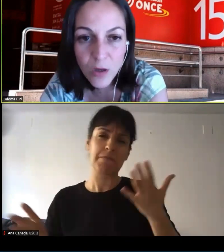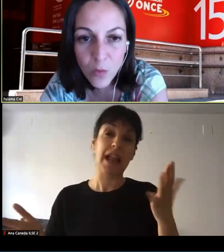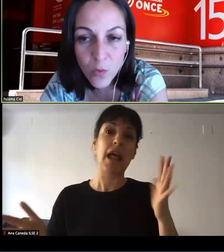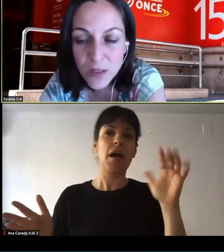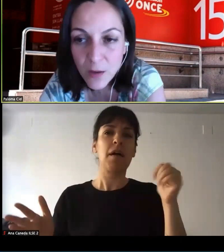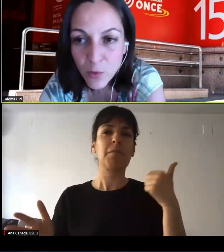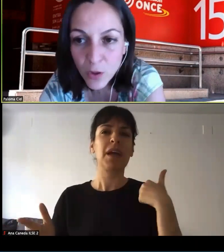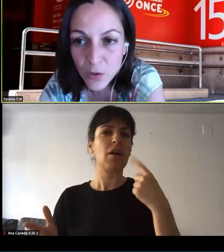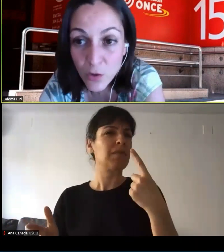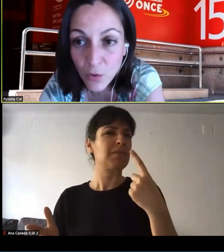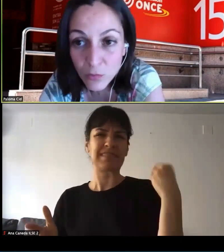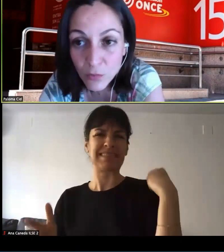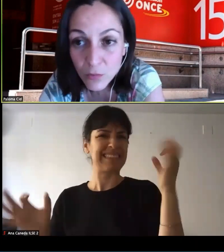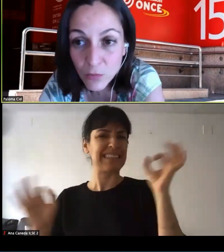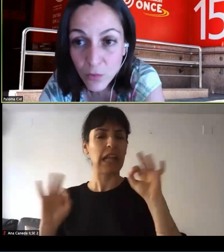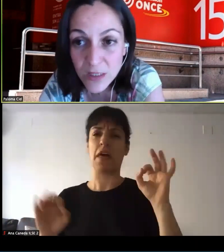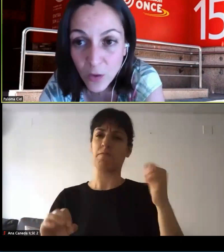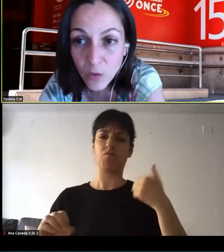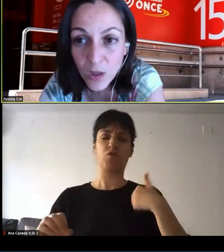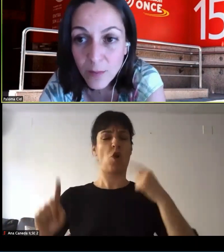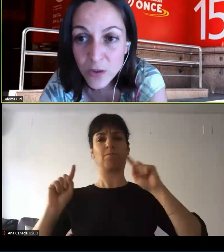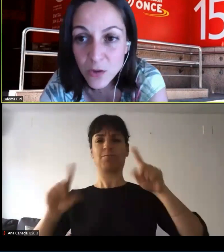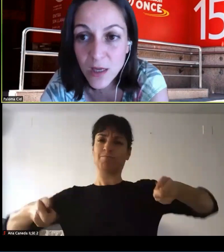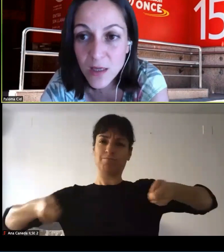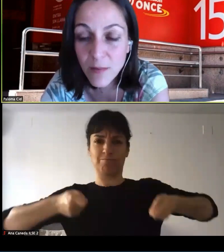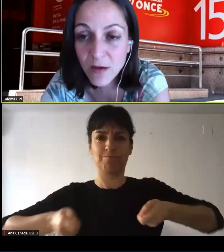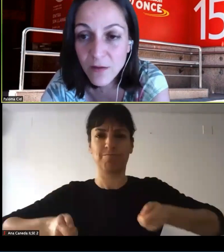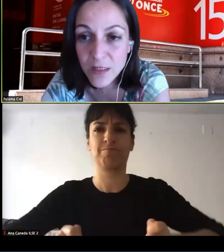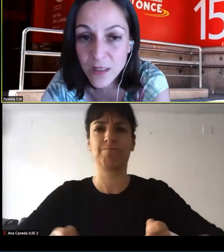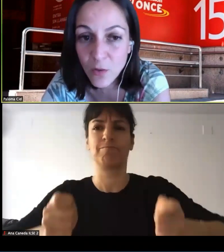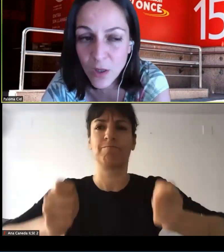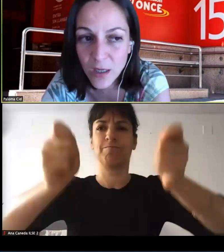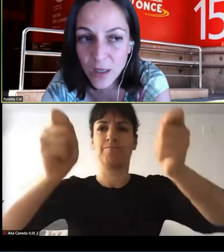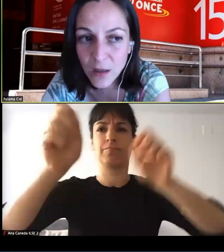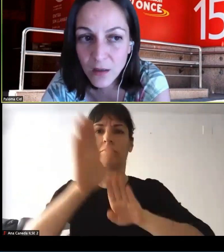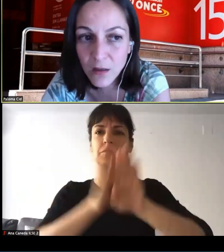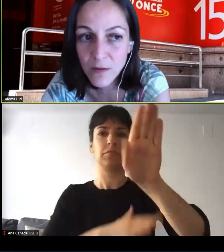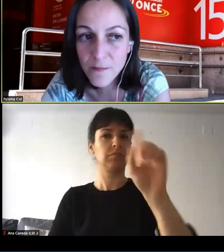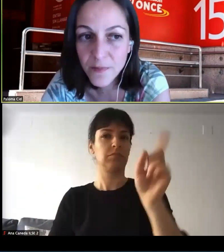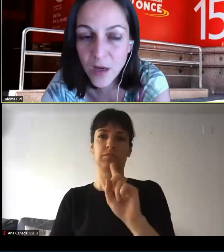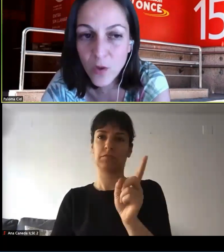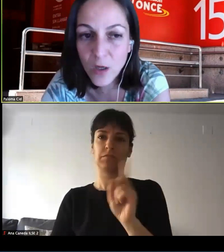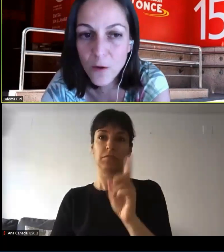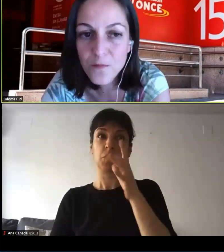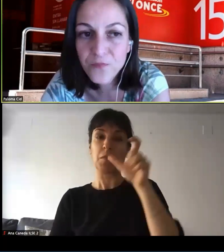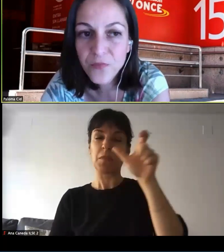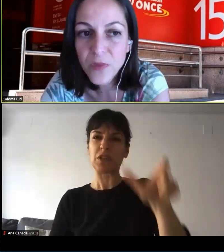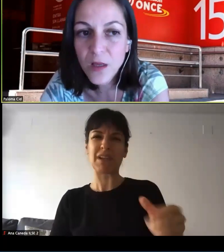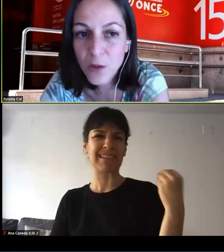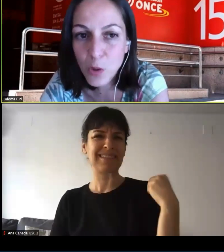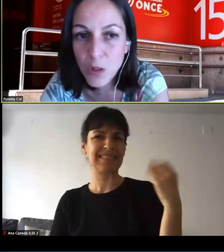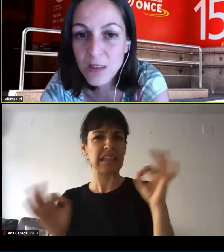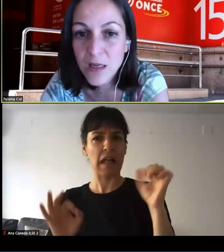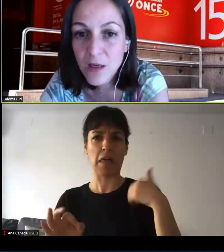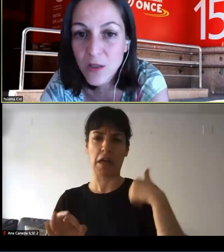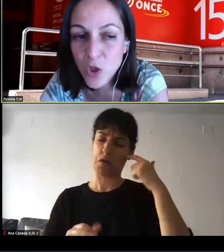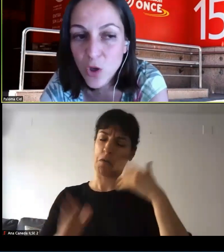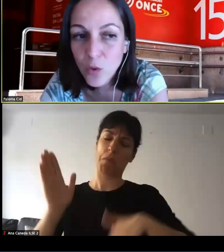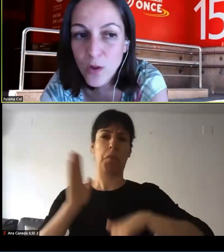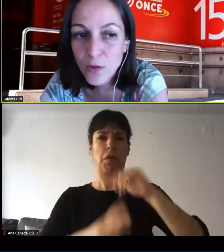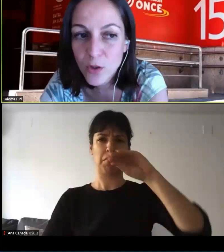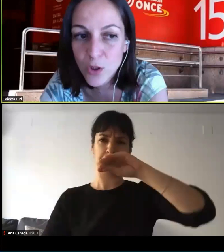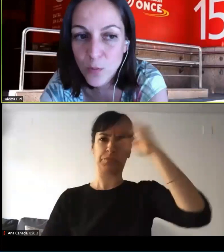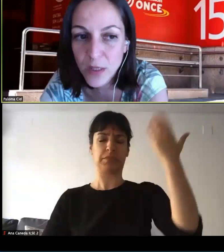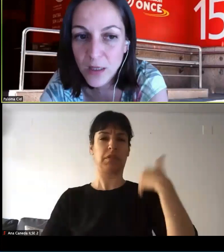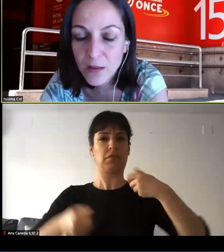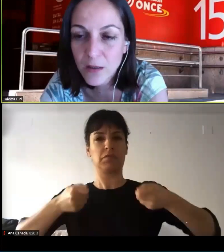corriendo la cuesta porque no es algo que la persona haya manifestado querer. ¿De acuerdo? Entonces, solo